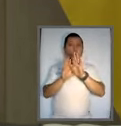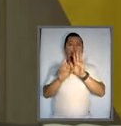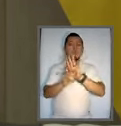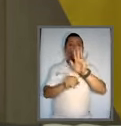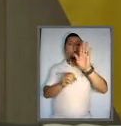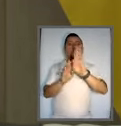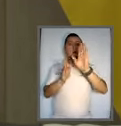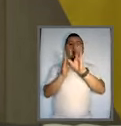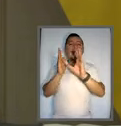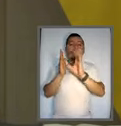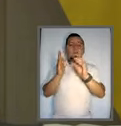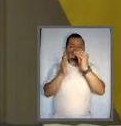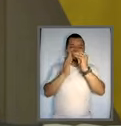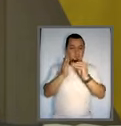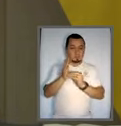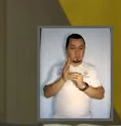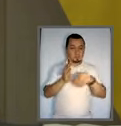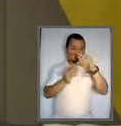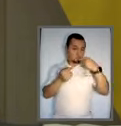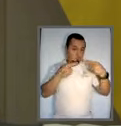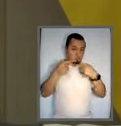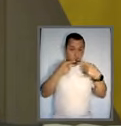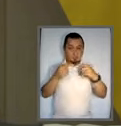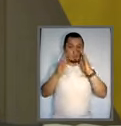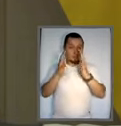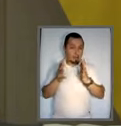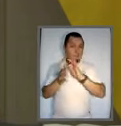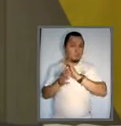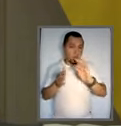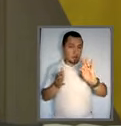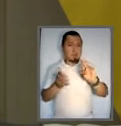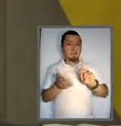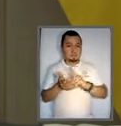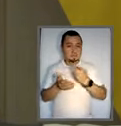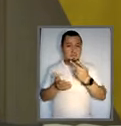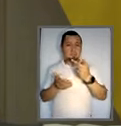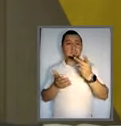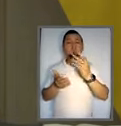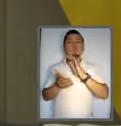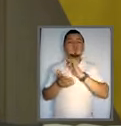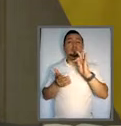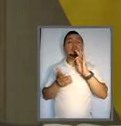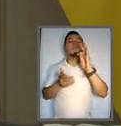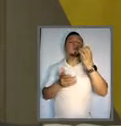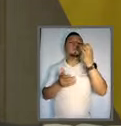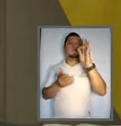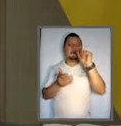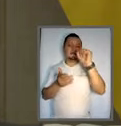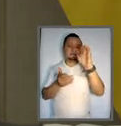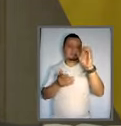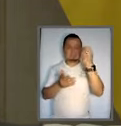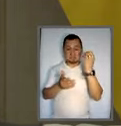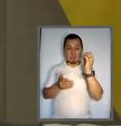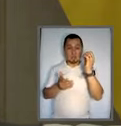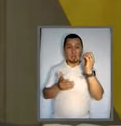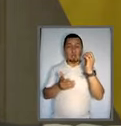fases y les puedo adelantar que una de las decisiones importantes es que el plan tiene lo que hemos denominado una fase 0,